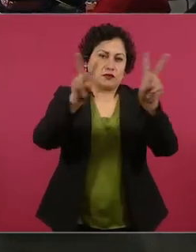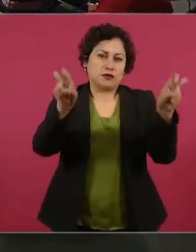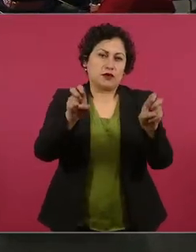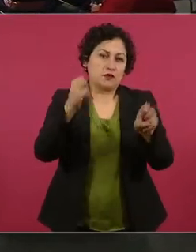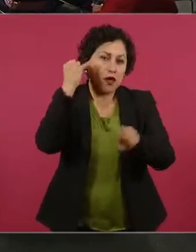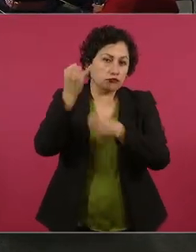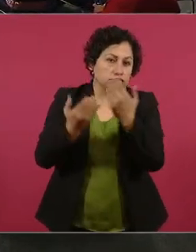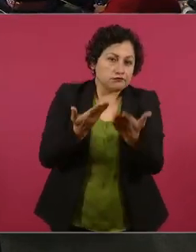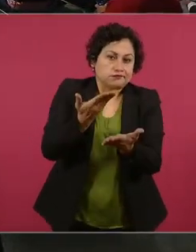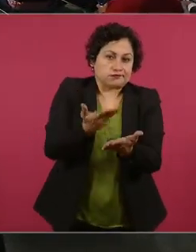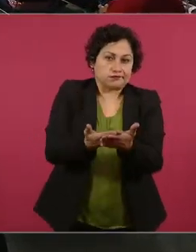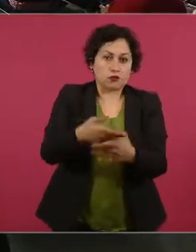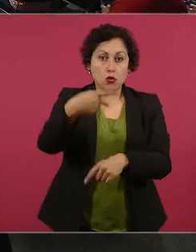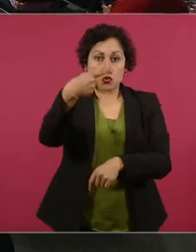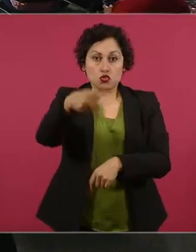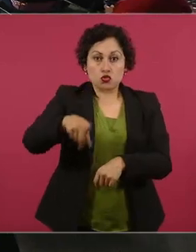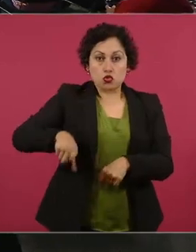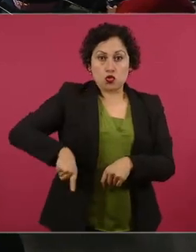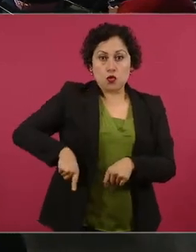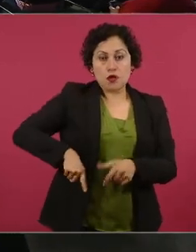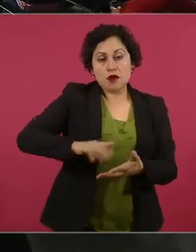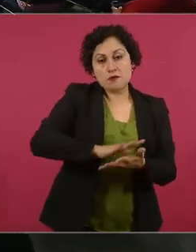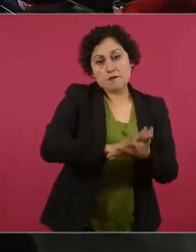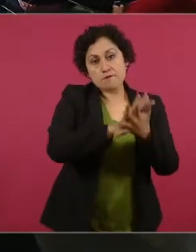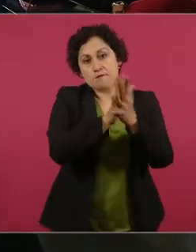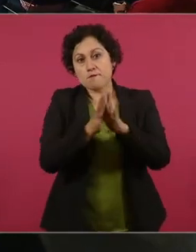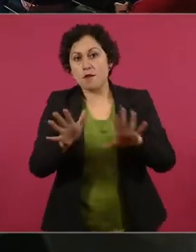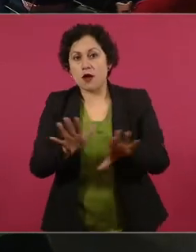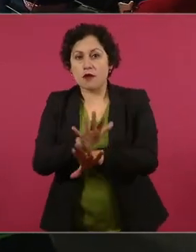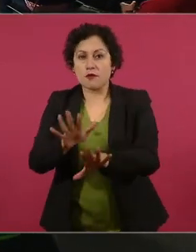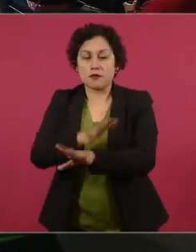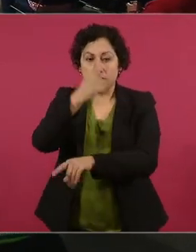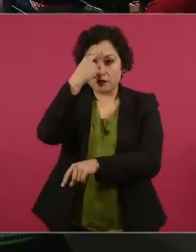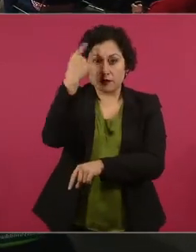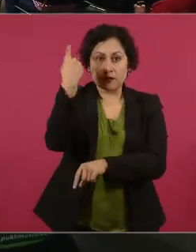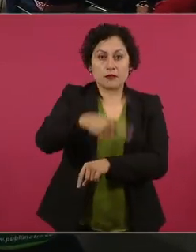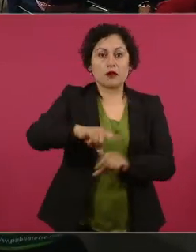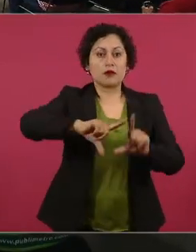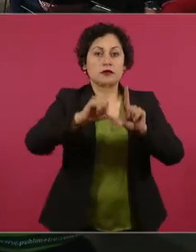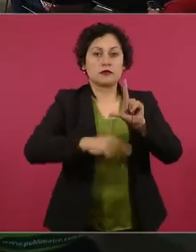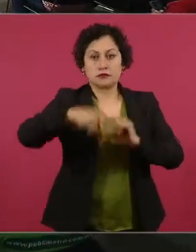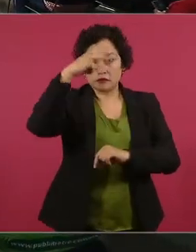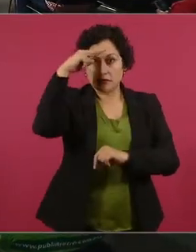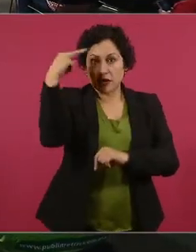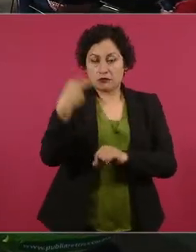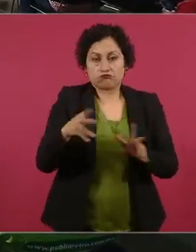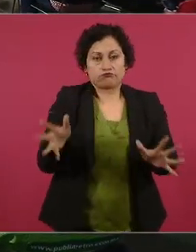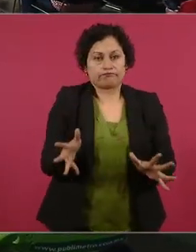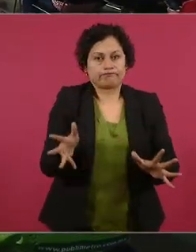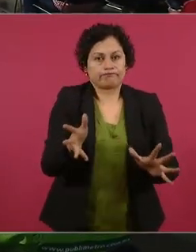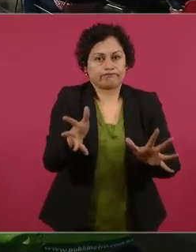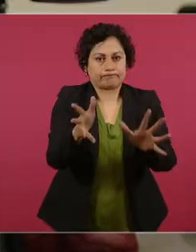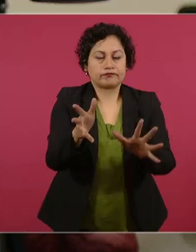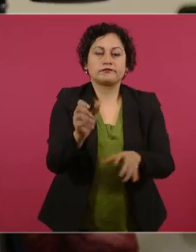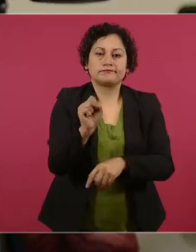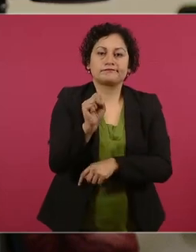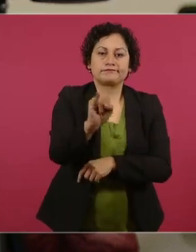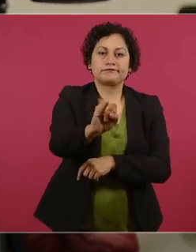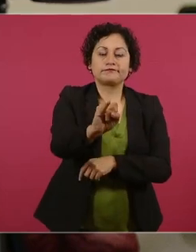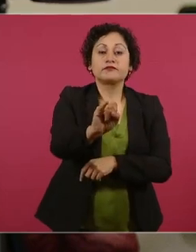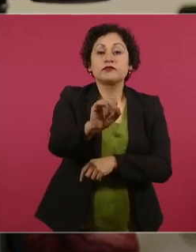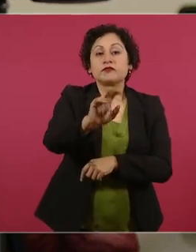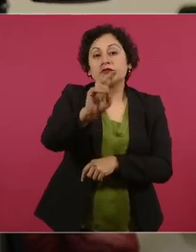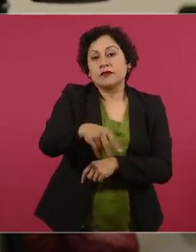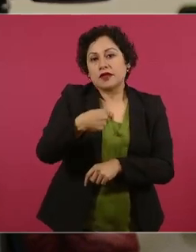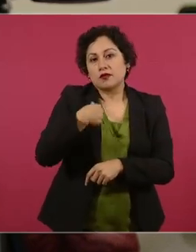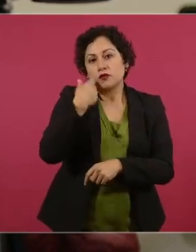cambios que ha traído su administración en la visión que se tiene de impulsar el desarrollo de nuestro país, bueno, decirle que en Sonora, fíjese, es